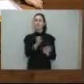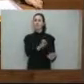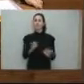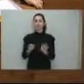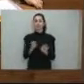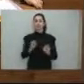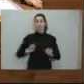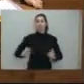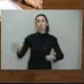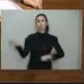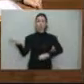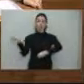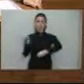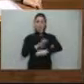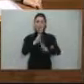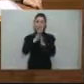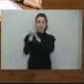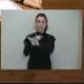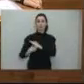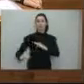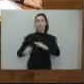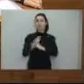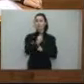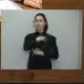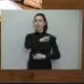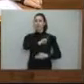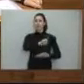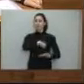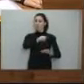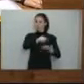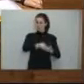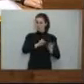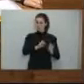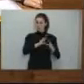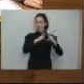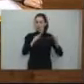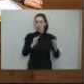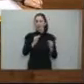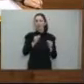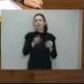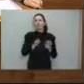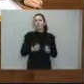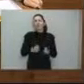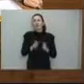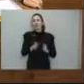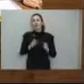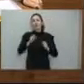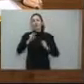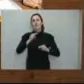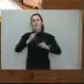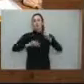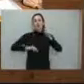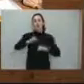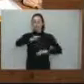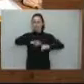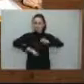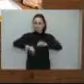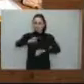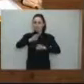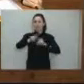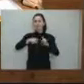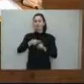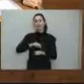sus ingresos a través de la subvención nominativa como del apartado referido a obras, a conservación y a